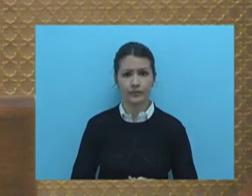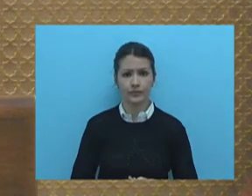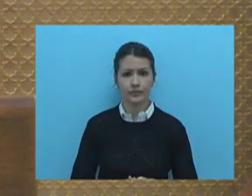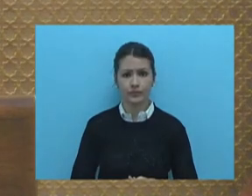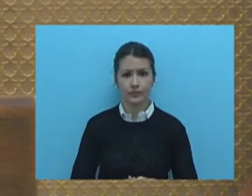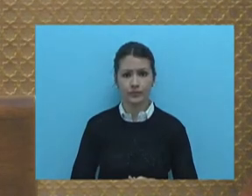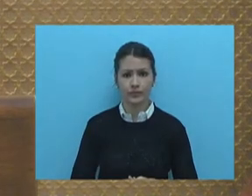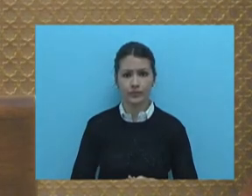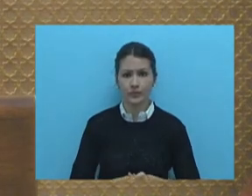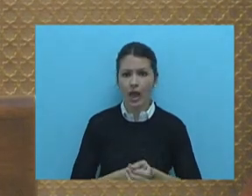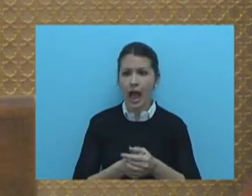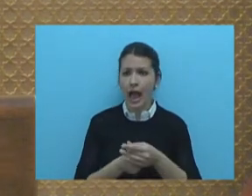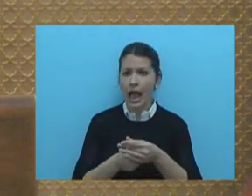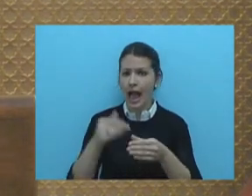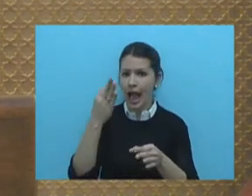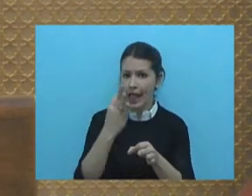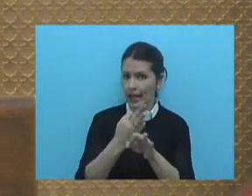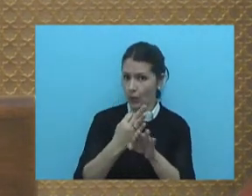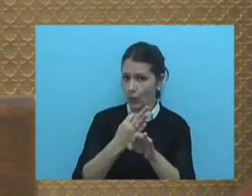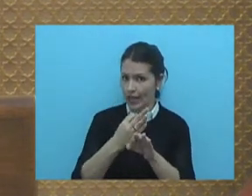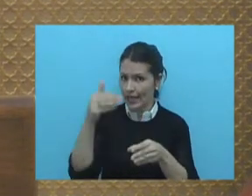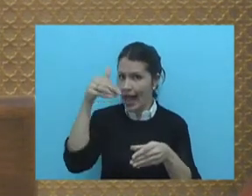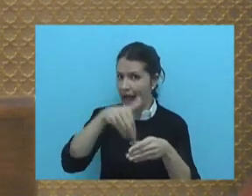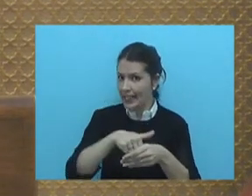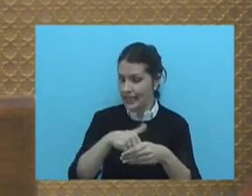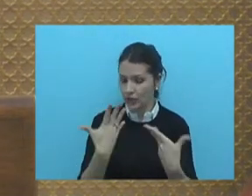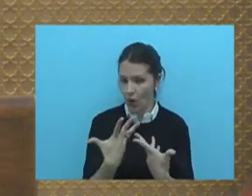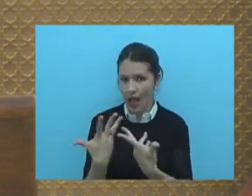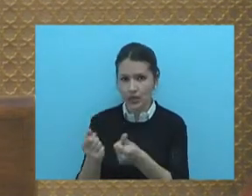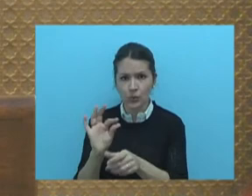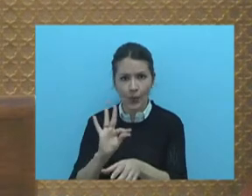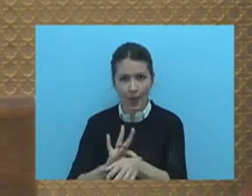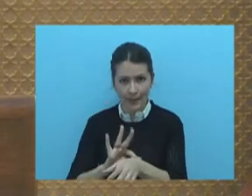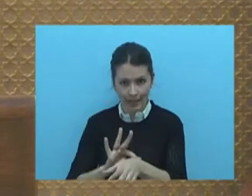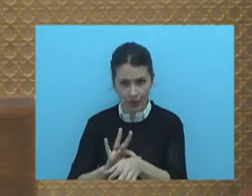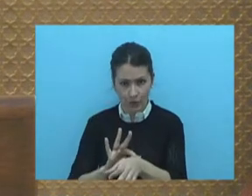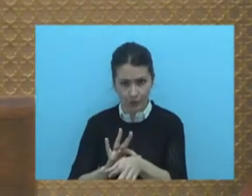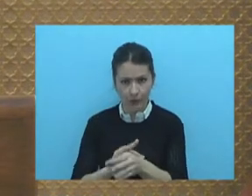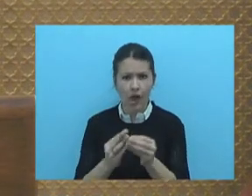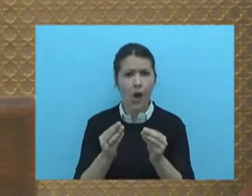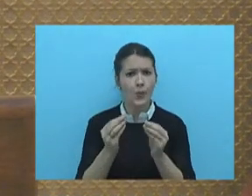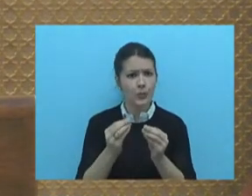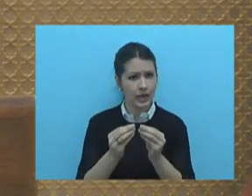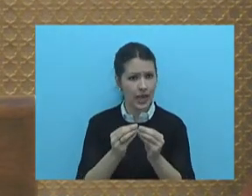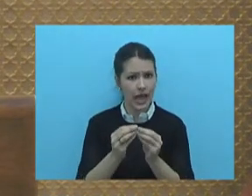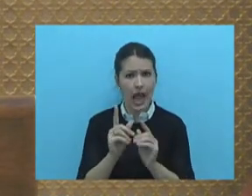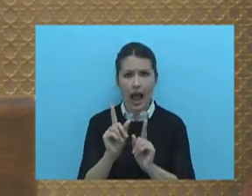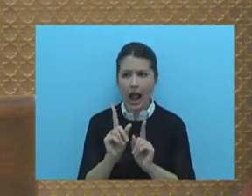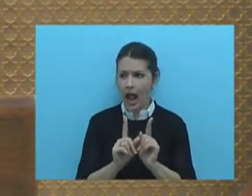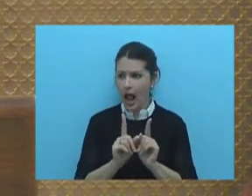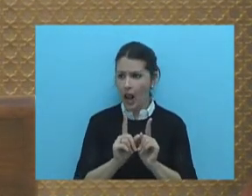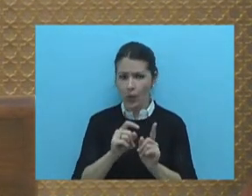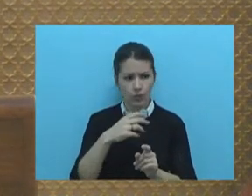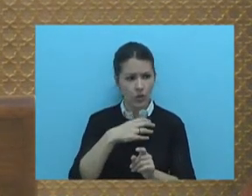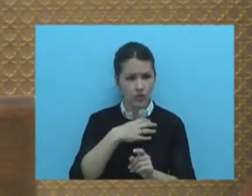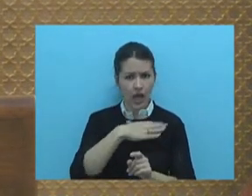un apoyo médico en la escuela sería, porque hay algunos chicos que no pueden tener el certificado médico antes de tiempo, no lo